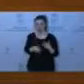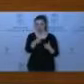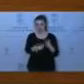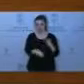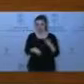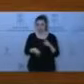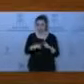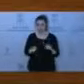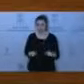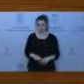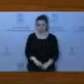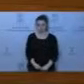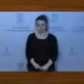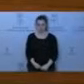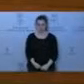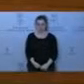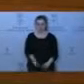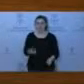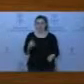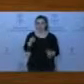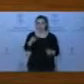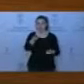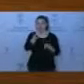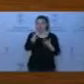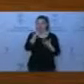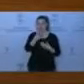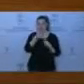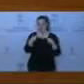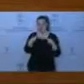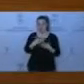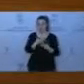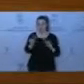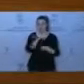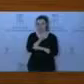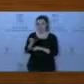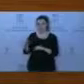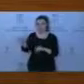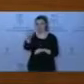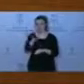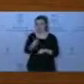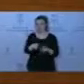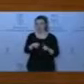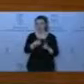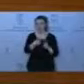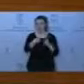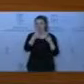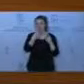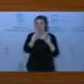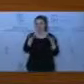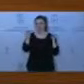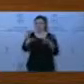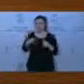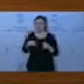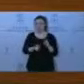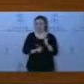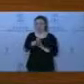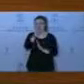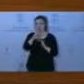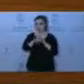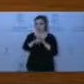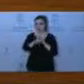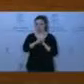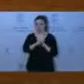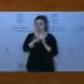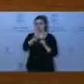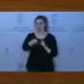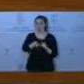región. Les recuerdo, señorías, también que las instituciones europeas articularon en 97 un pacto de estabilidad y crecimiento, que a través de él